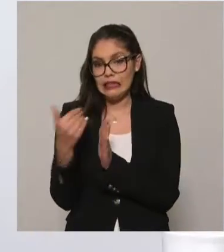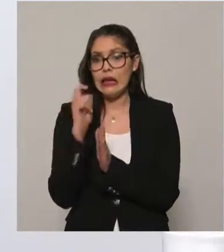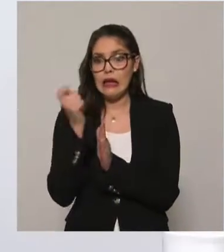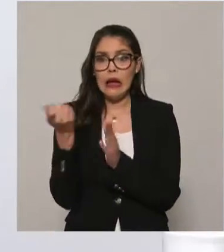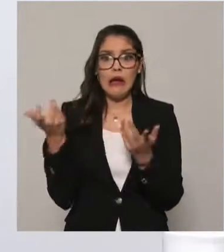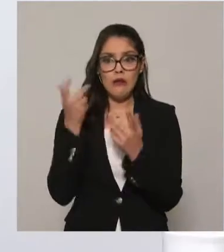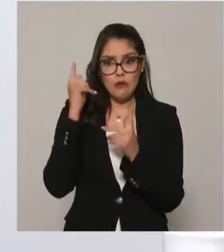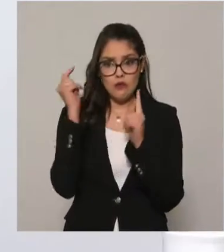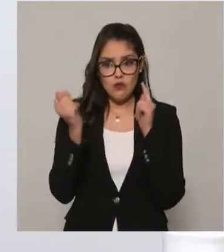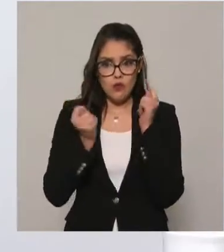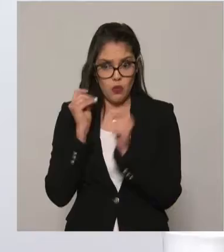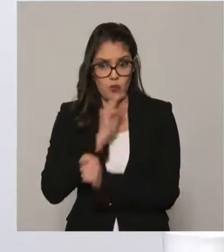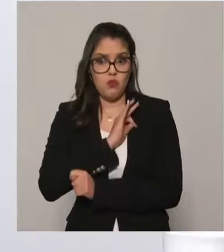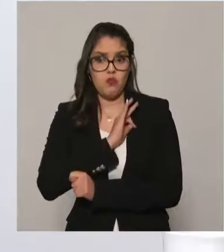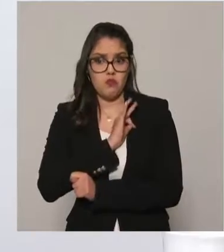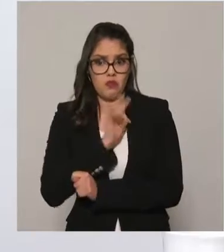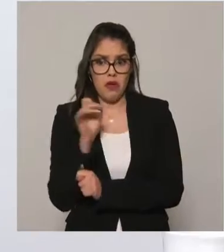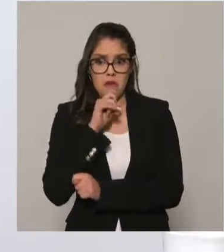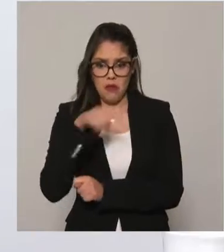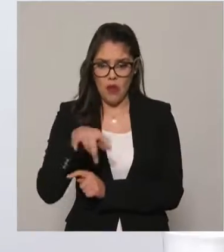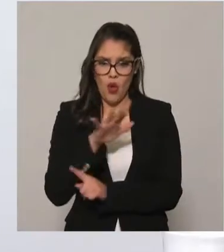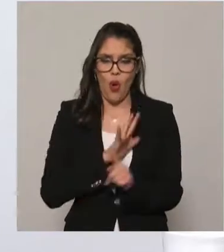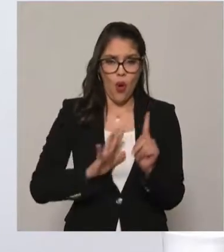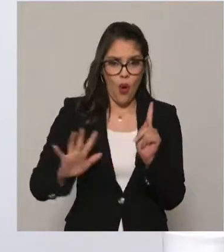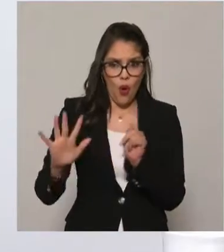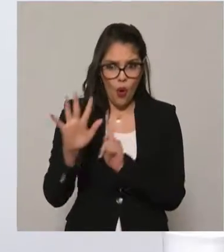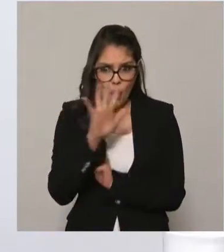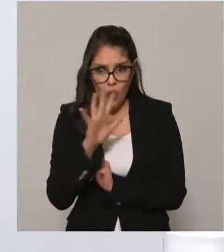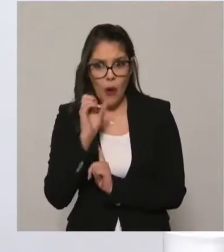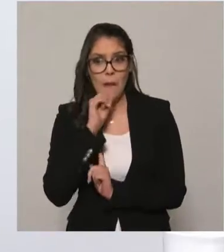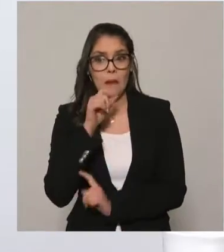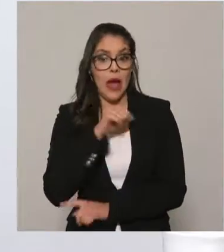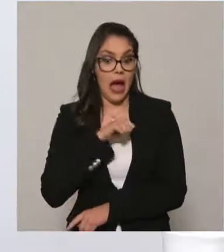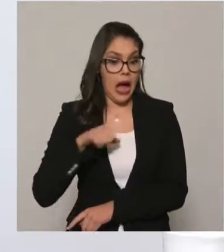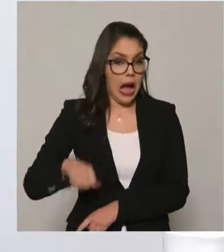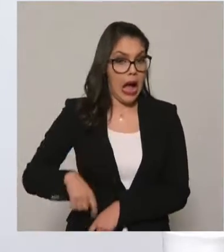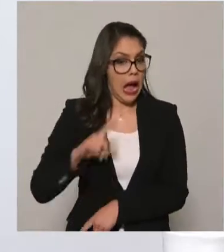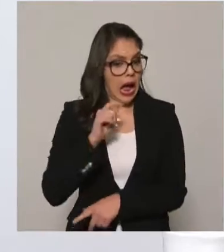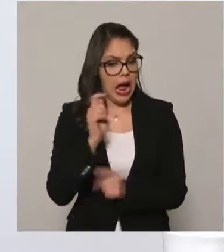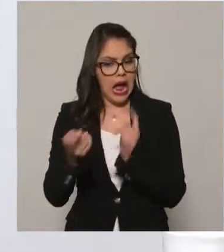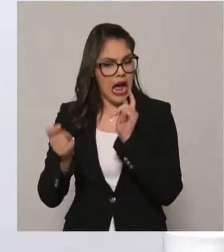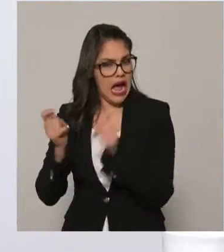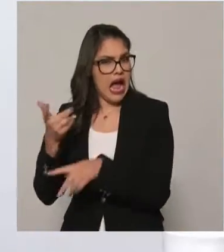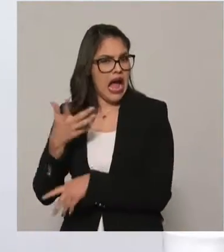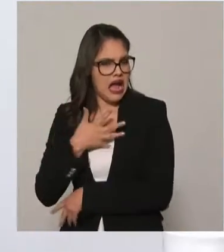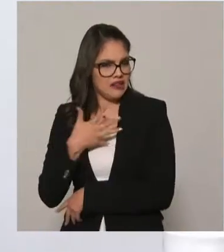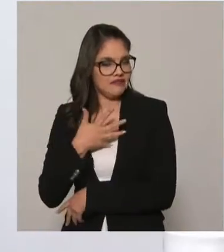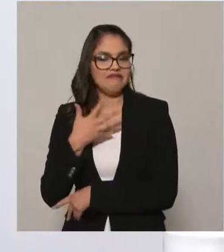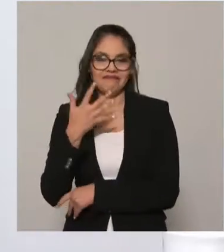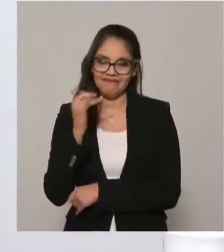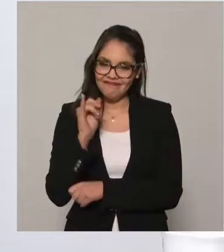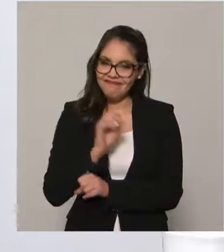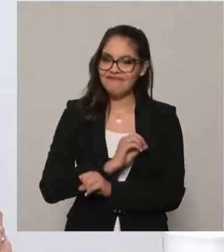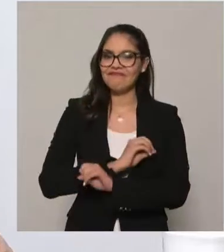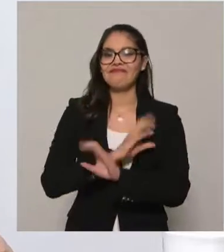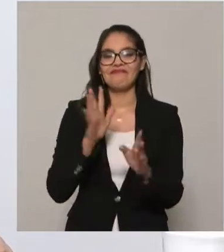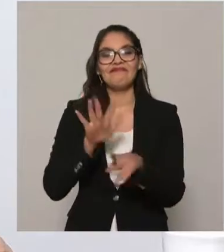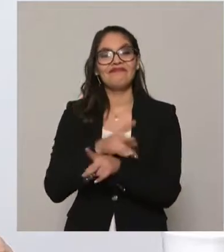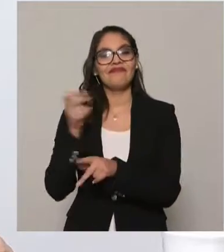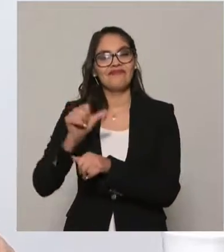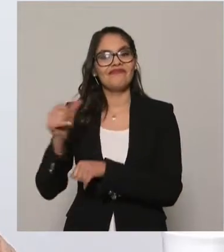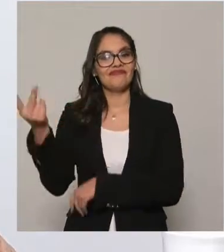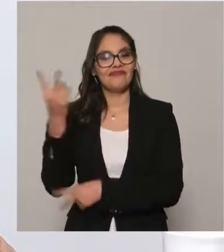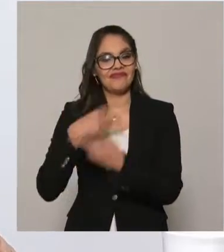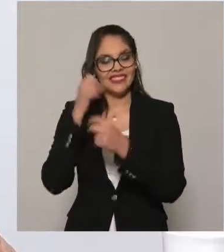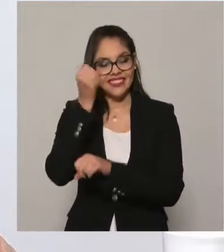hacer? ¿Podemos hacer turismo en nuestra propia colonia, en el barrio, en nuestra alcaldía, en la ciudad? Claro que sí, y para eso está aquí de invitado el